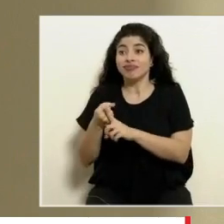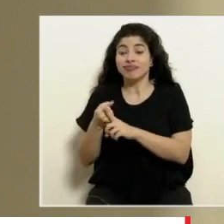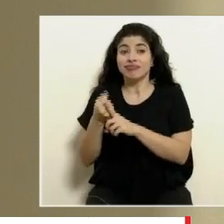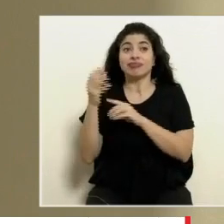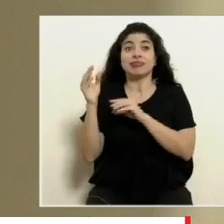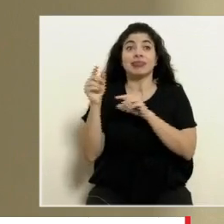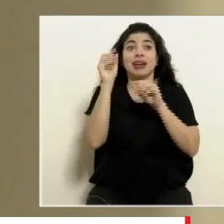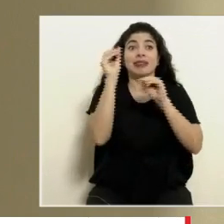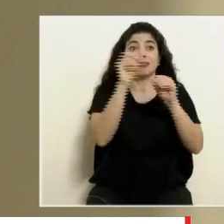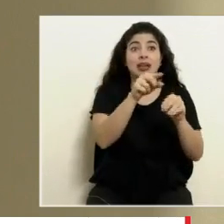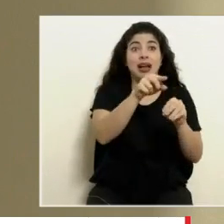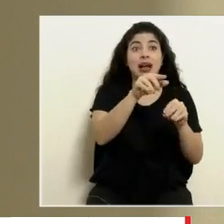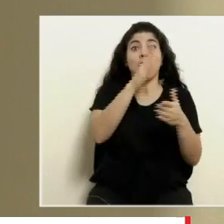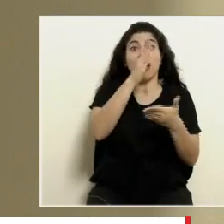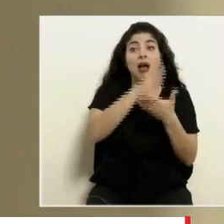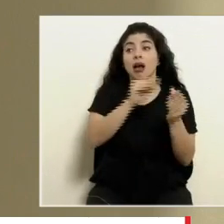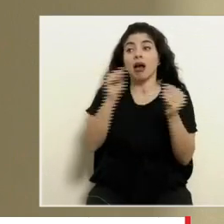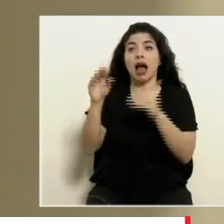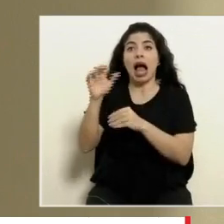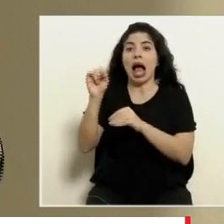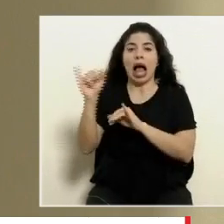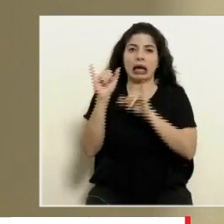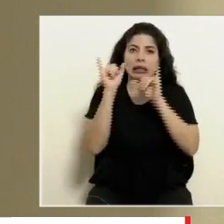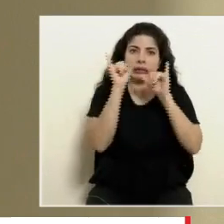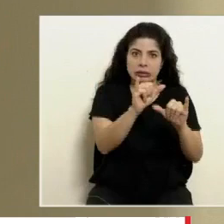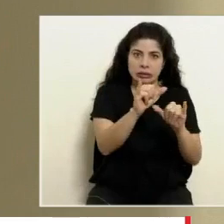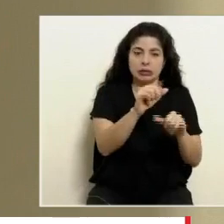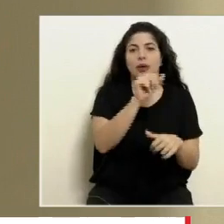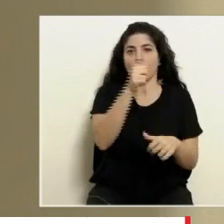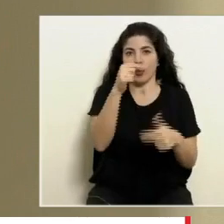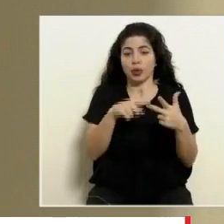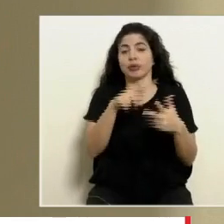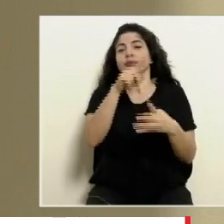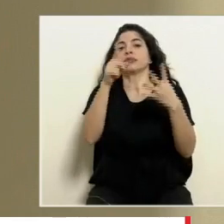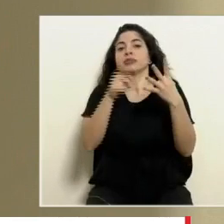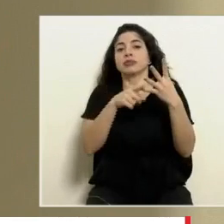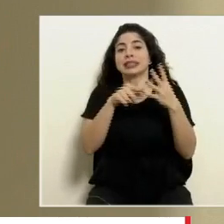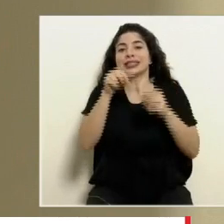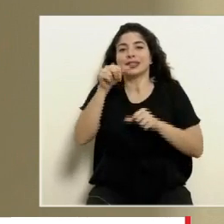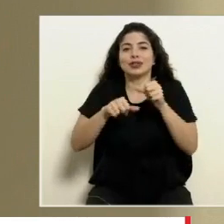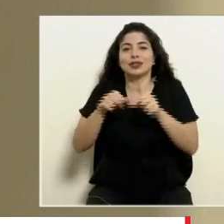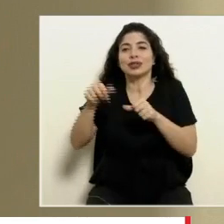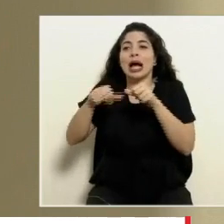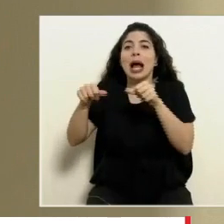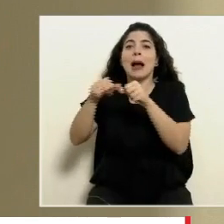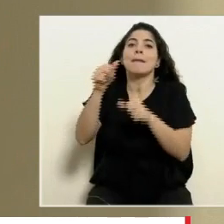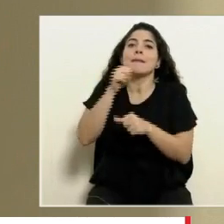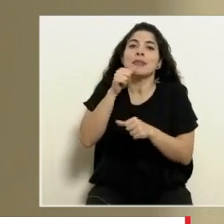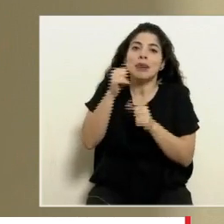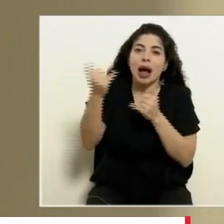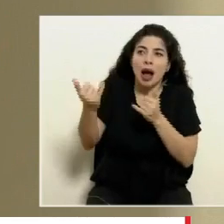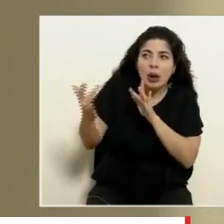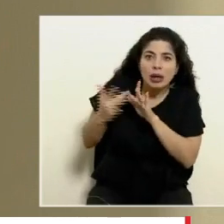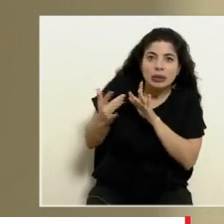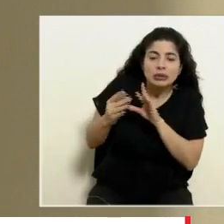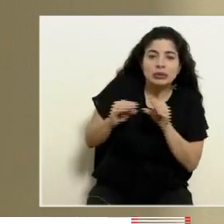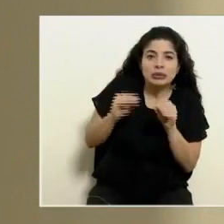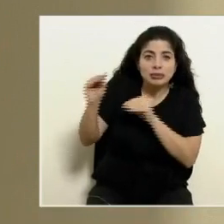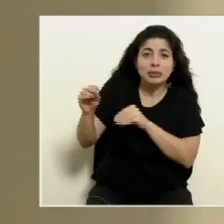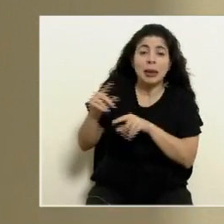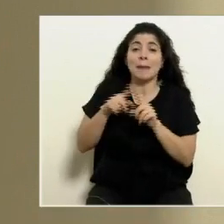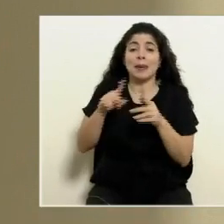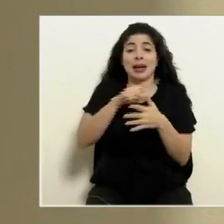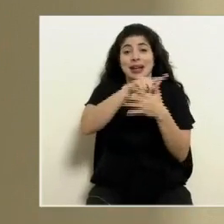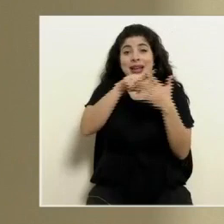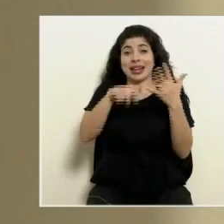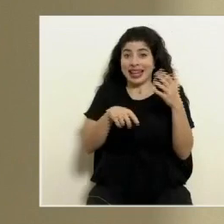y no los trasladen a la caja es otro. Los esfuerzos que se van a dar con el sector privado son otro. Pero ninguna